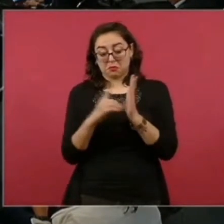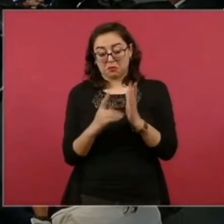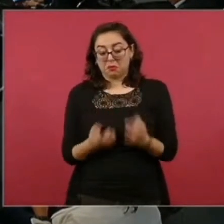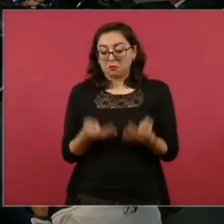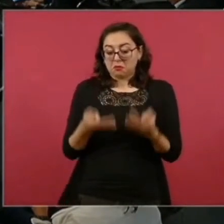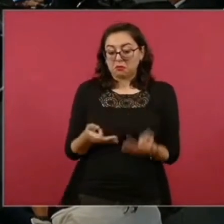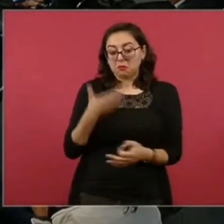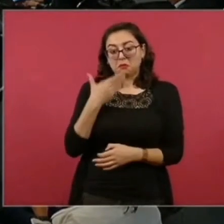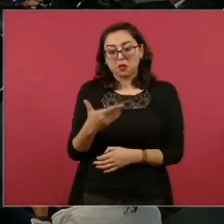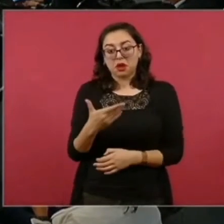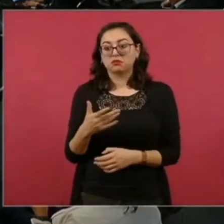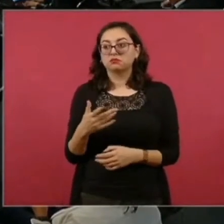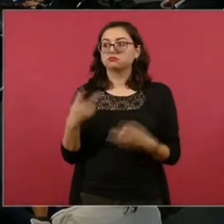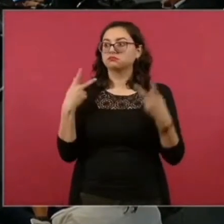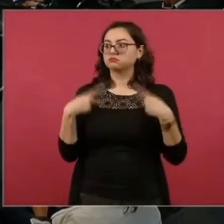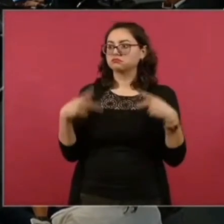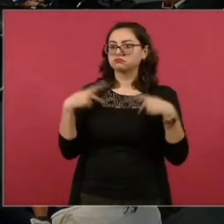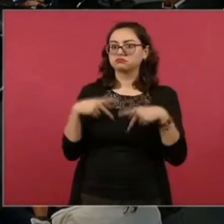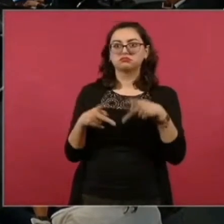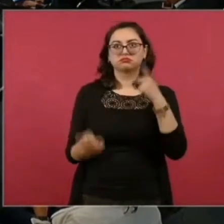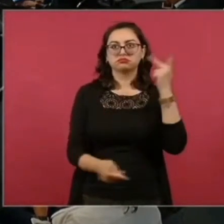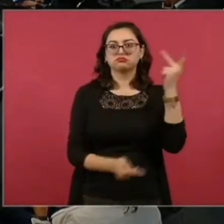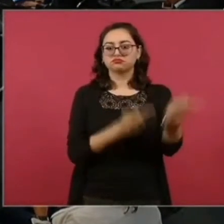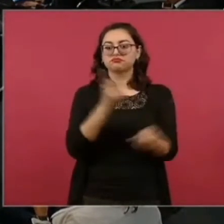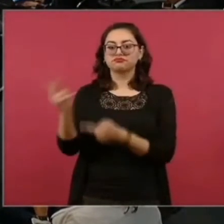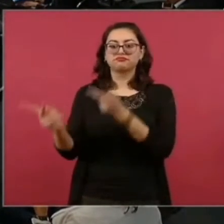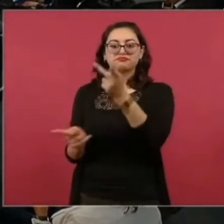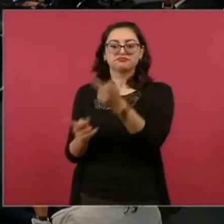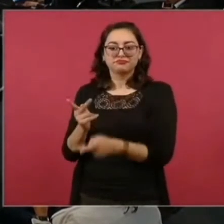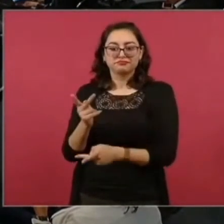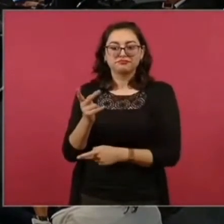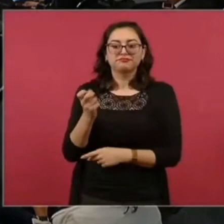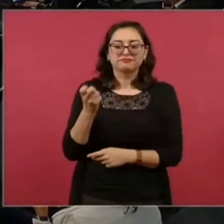su eficacia.